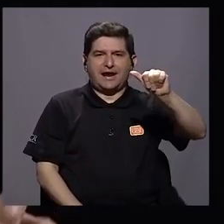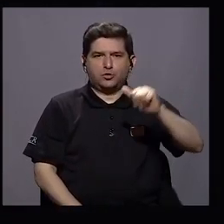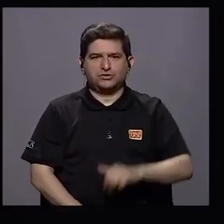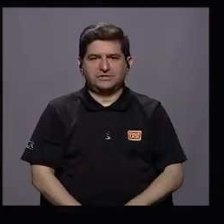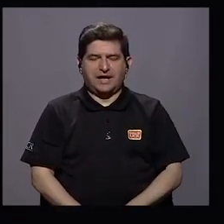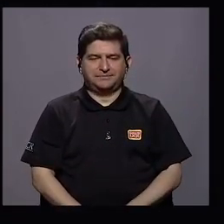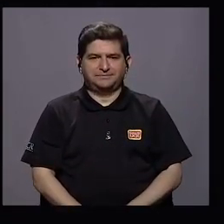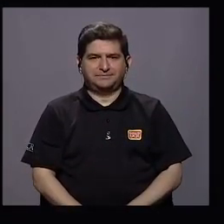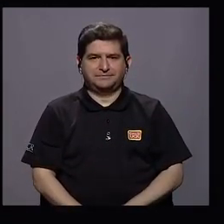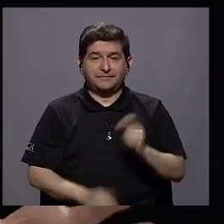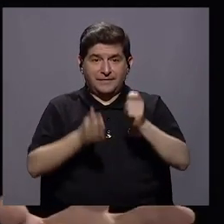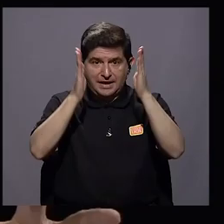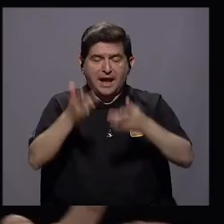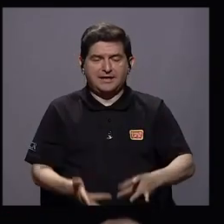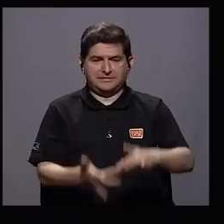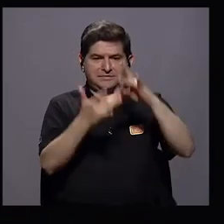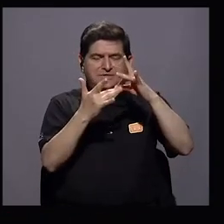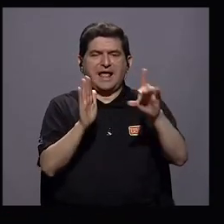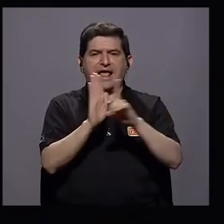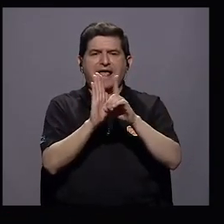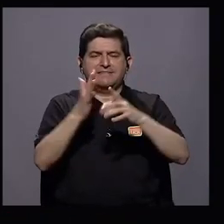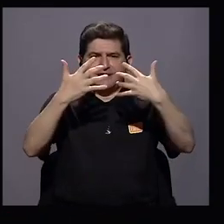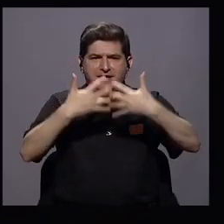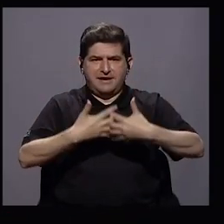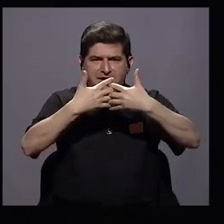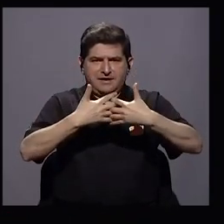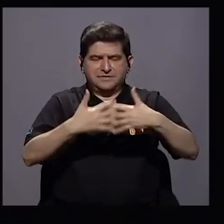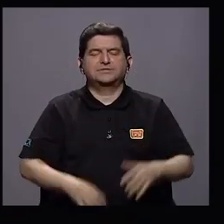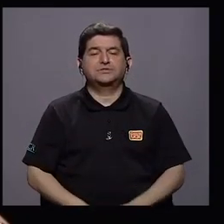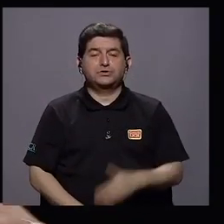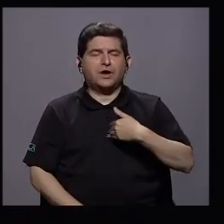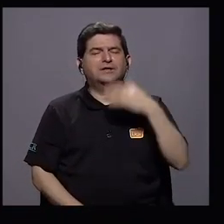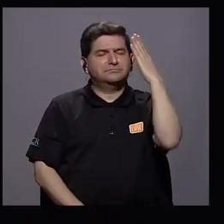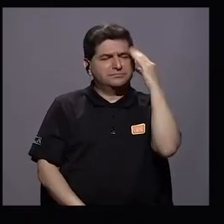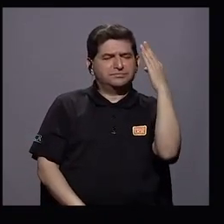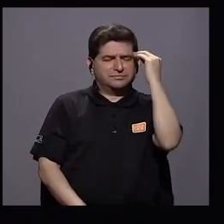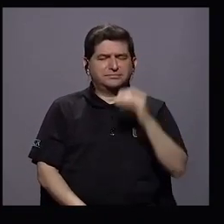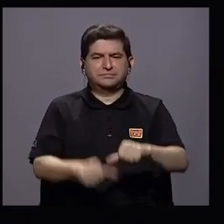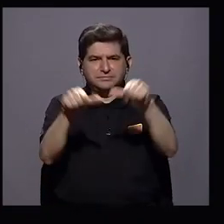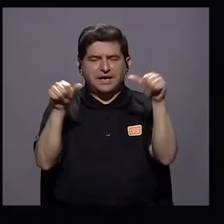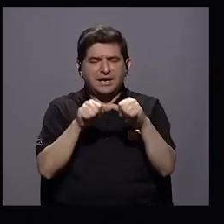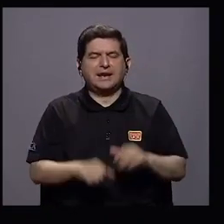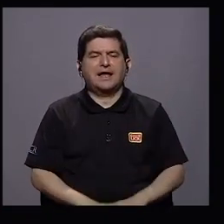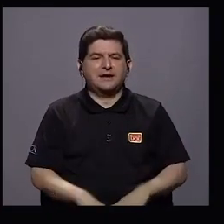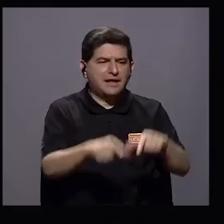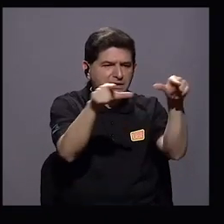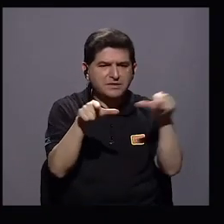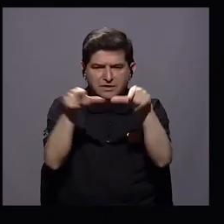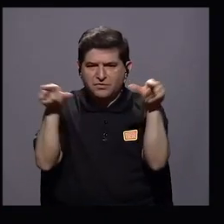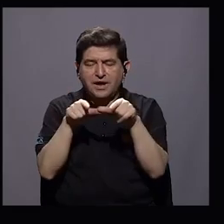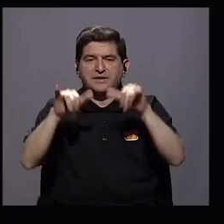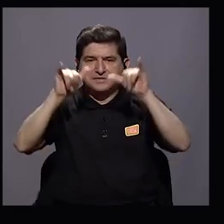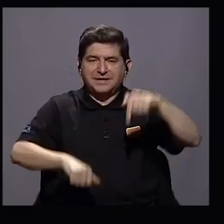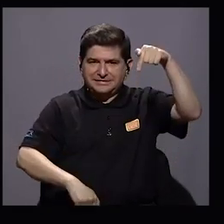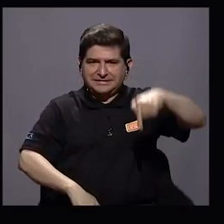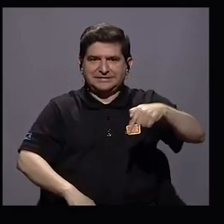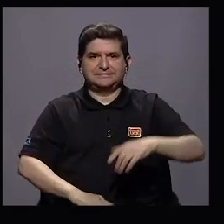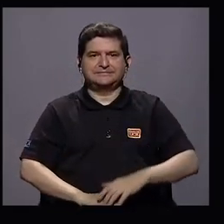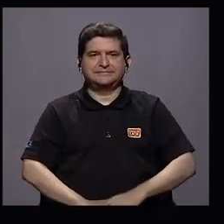Acosta, un abogado especialista en derecho empresarial y corporativo que tiene amplia experiencia en el sector inmueble. Así que quédese con